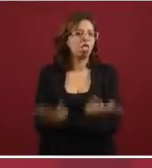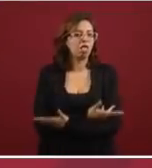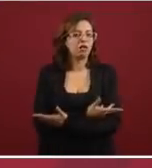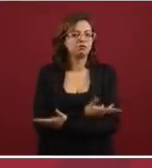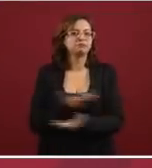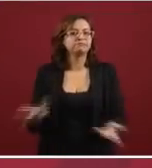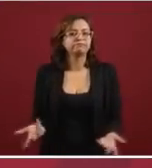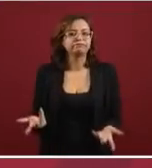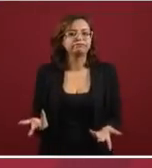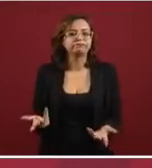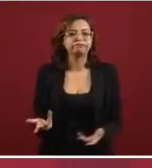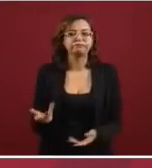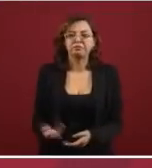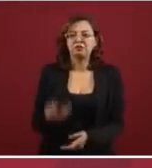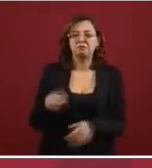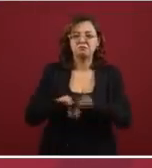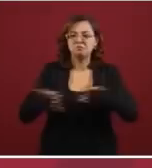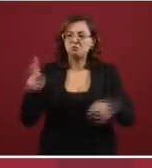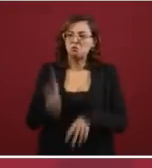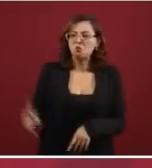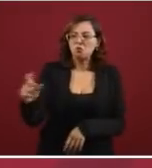y se convirtió en un traidor a la democracia,